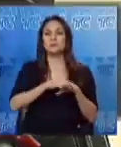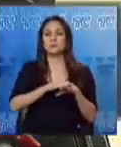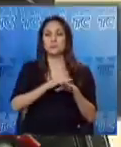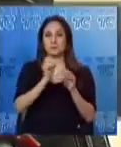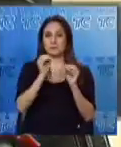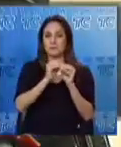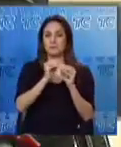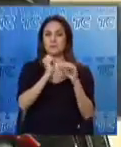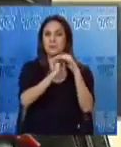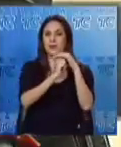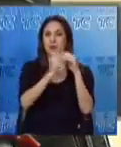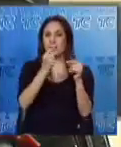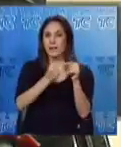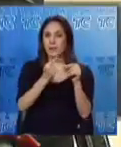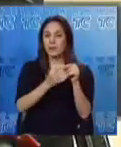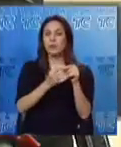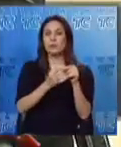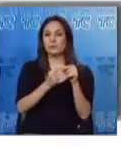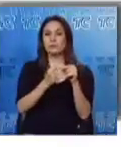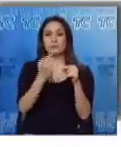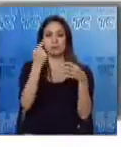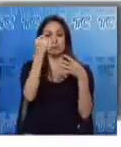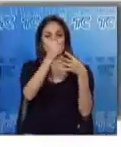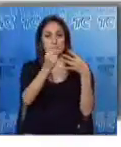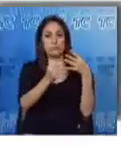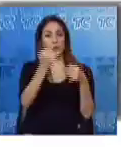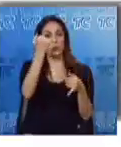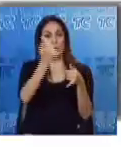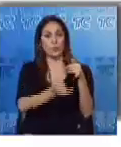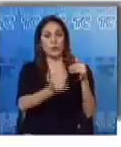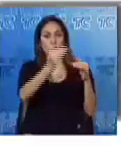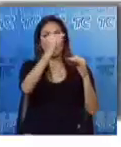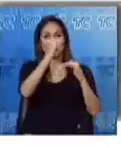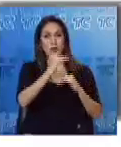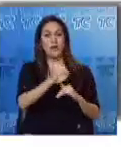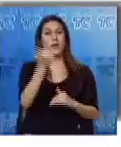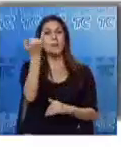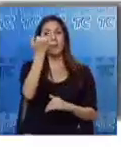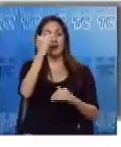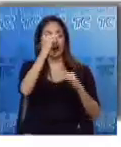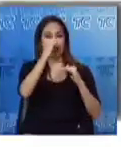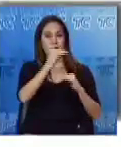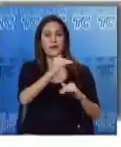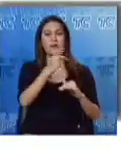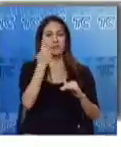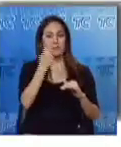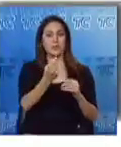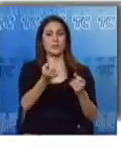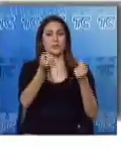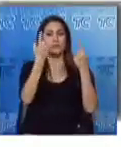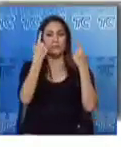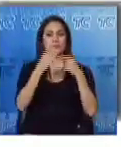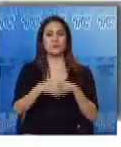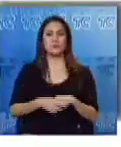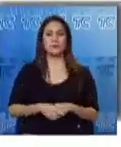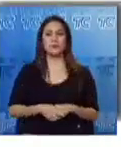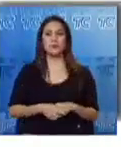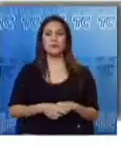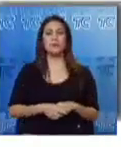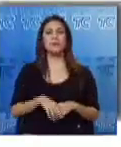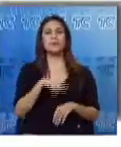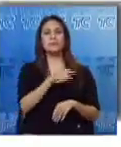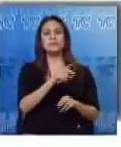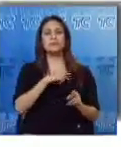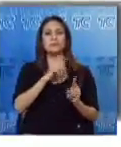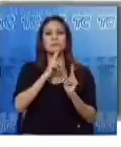ingeniería del Metro de Quito, esos tres resultados, y finalmente, de color verde, se le encuentra también la